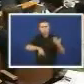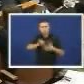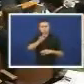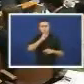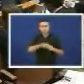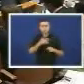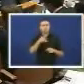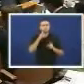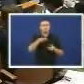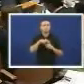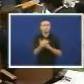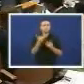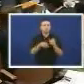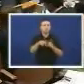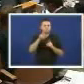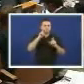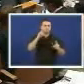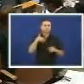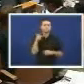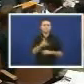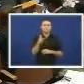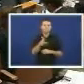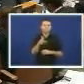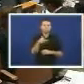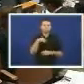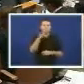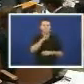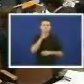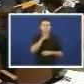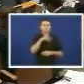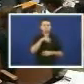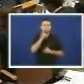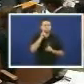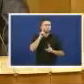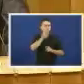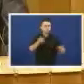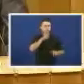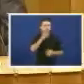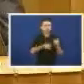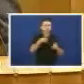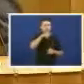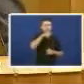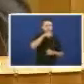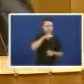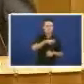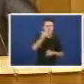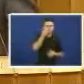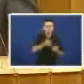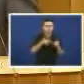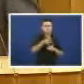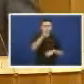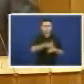excepción lingüística no que se vulneran os dereitos dos galegos castelán falantes non é opinable é